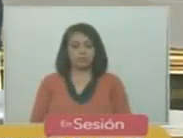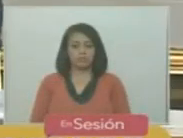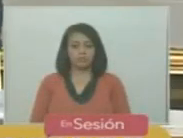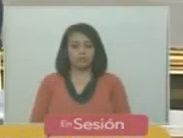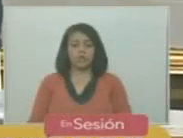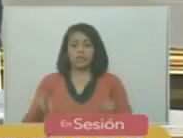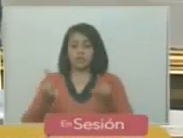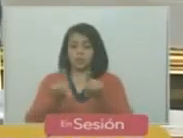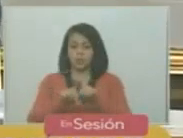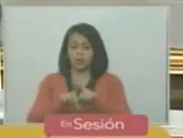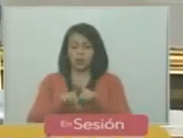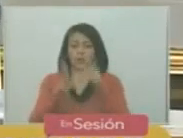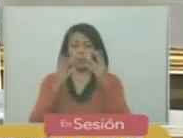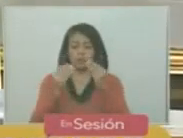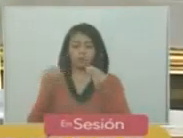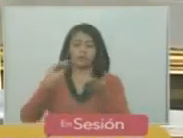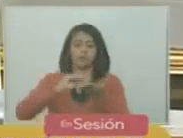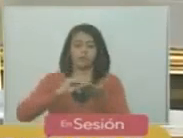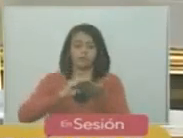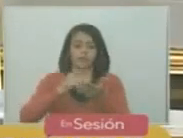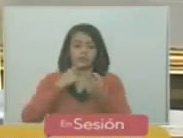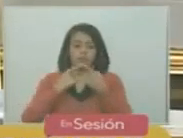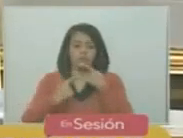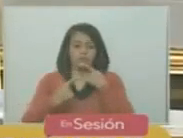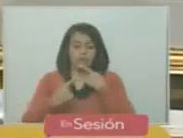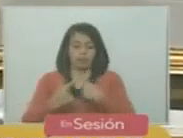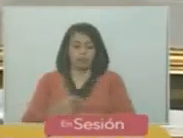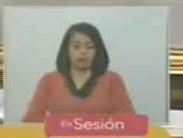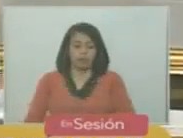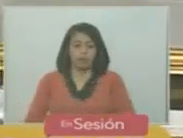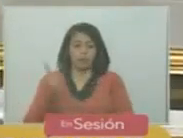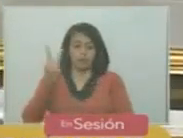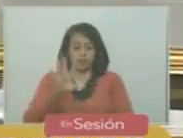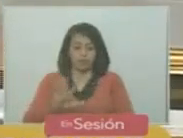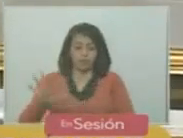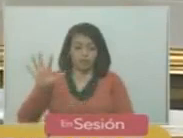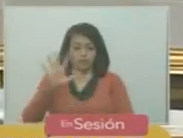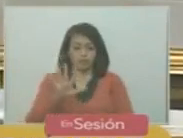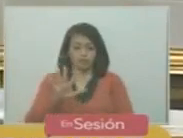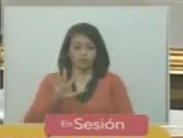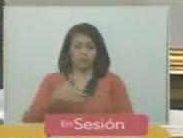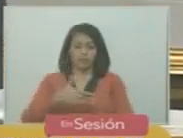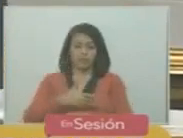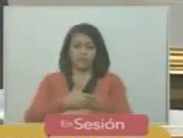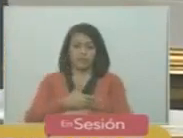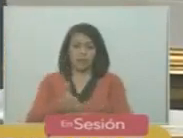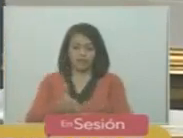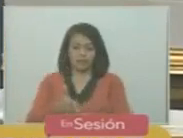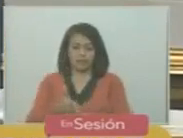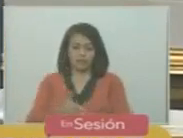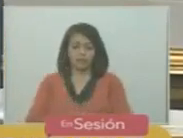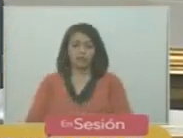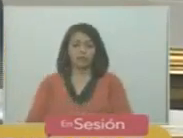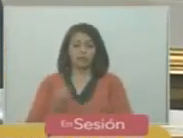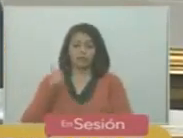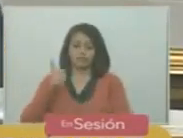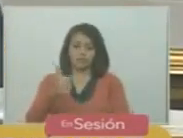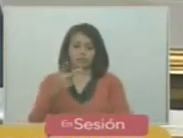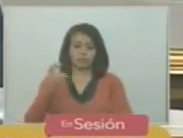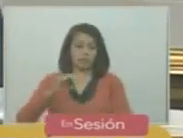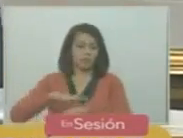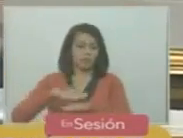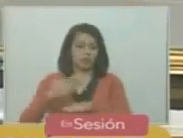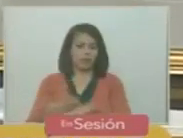Así como muchas veces se dijo que Venezuela entró tarde al siglo XX por